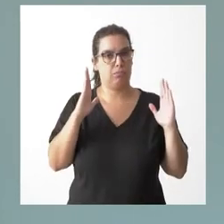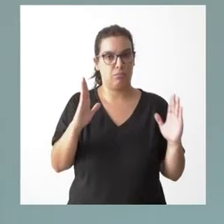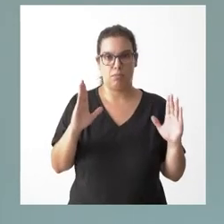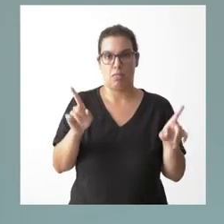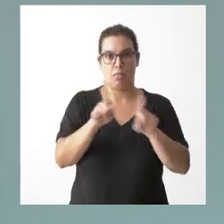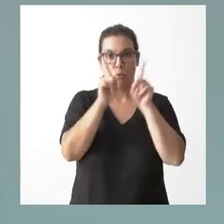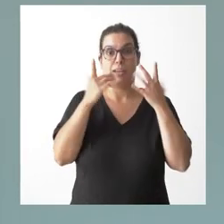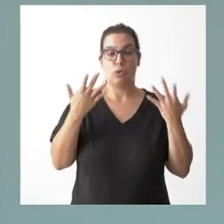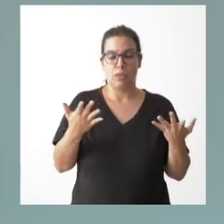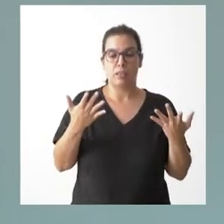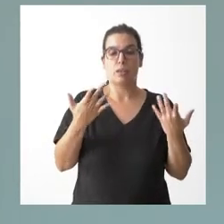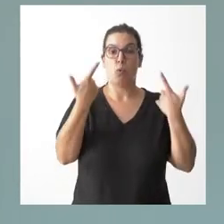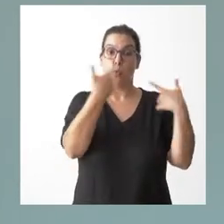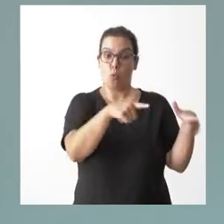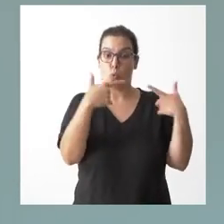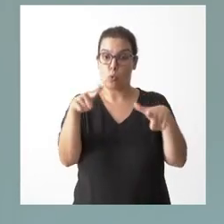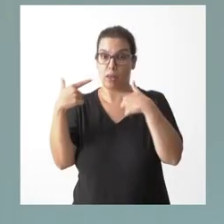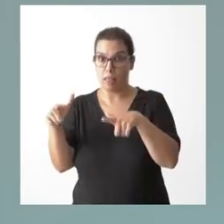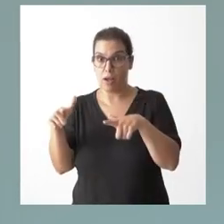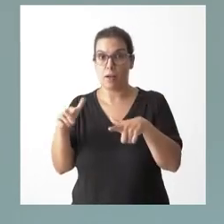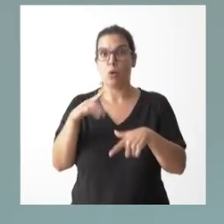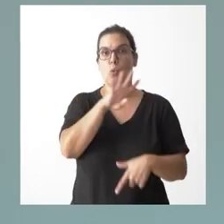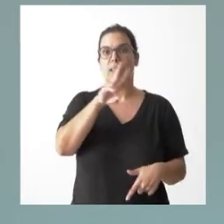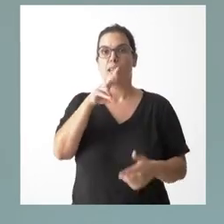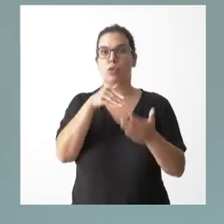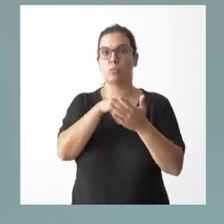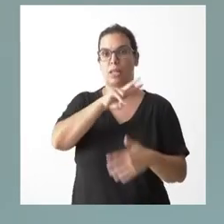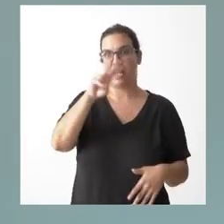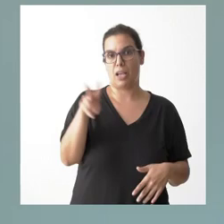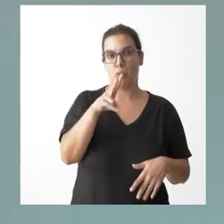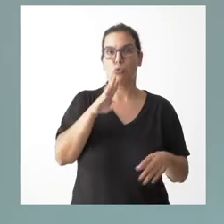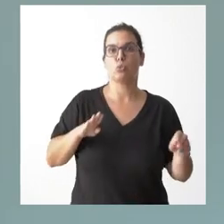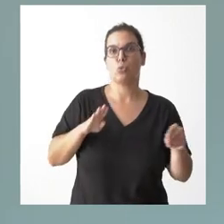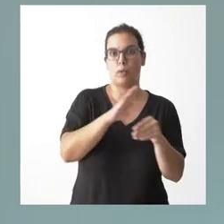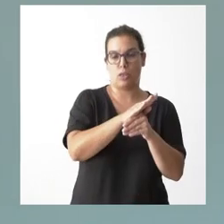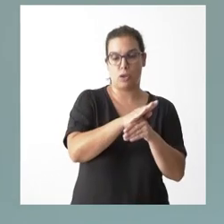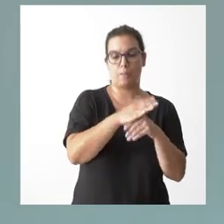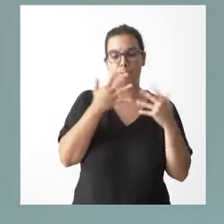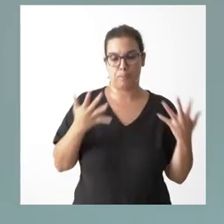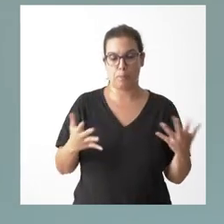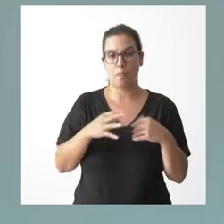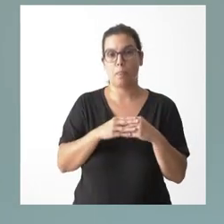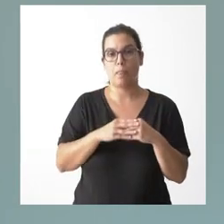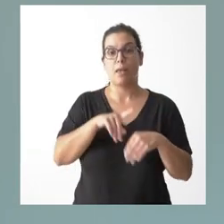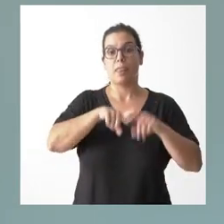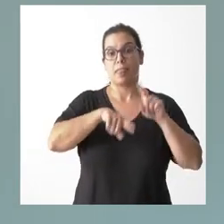cada módulo, cada unidad tiene 42.000 euros de subvención. En virtud de las plazas que nos han ofrecido los